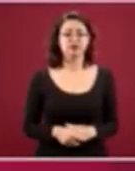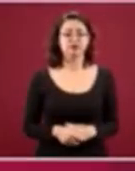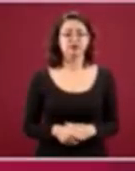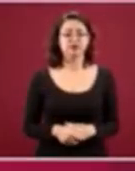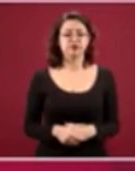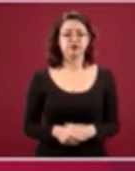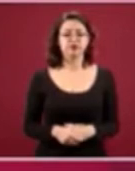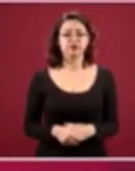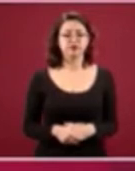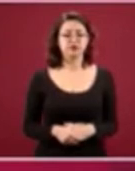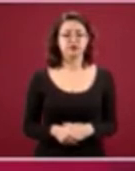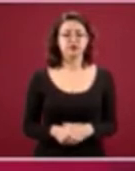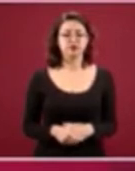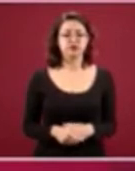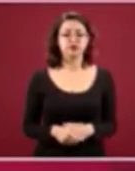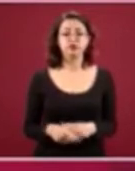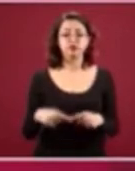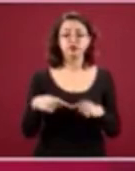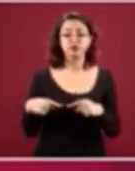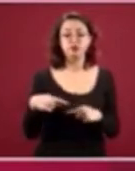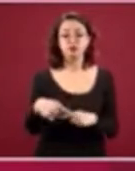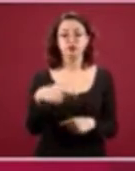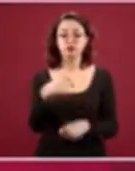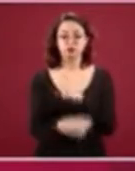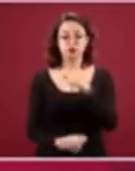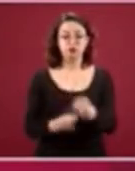sucursales. Este año